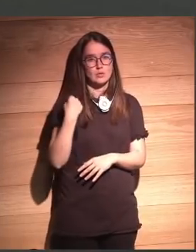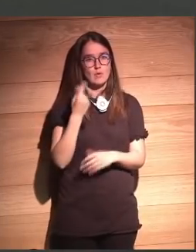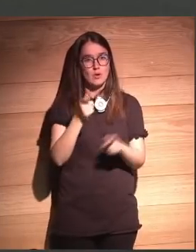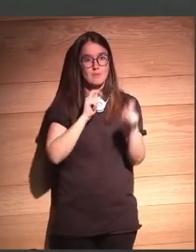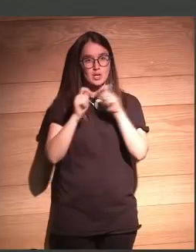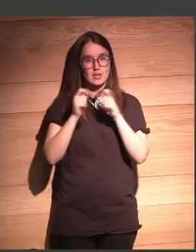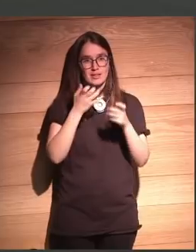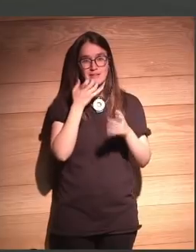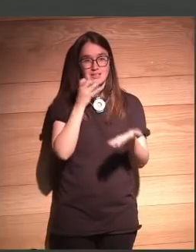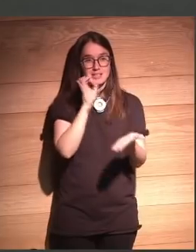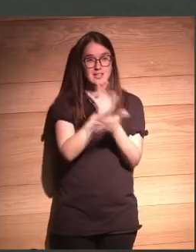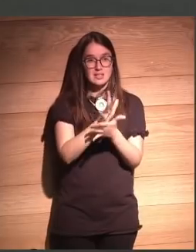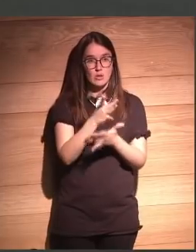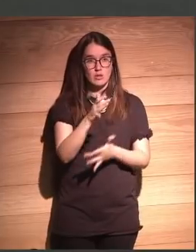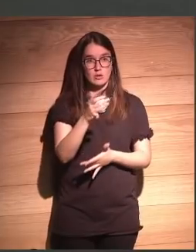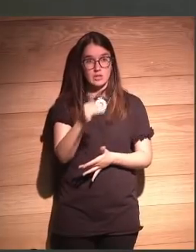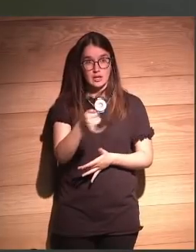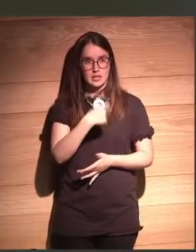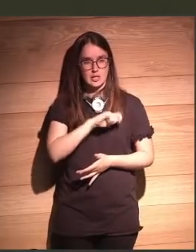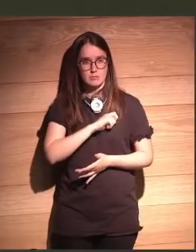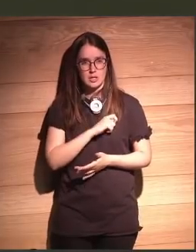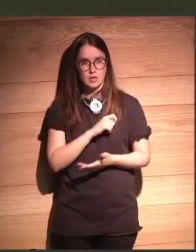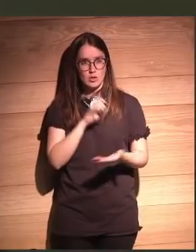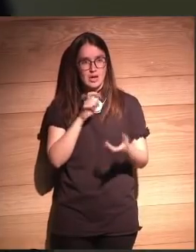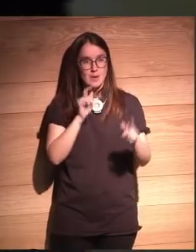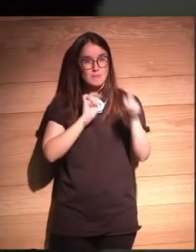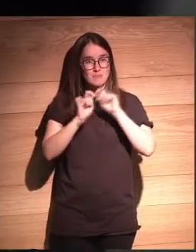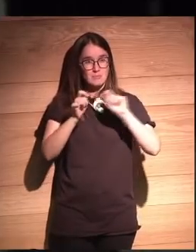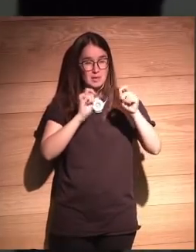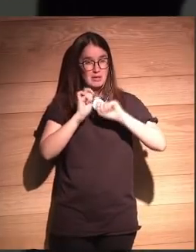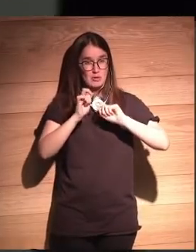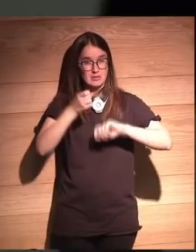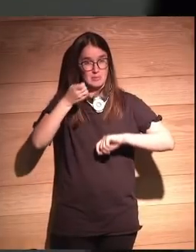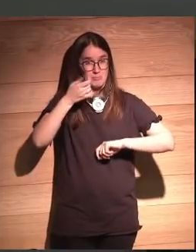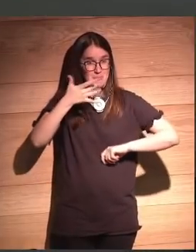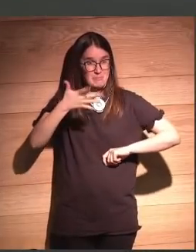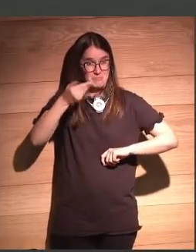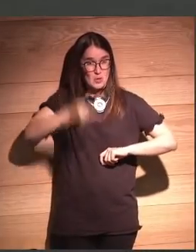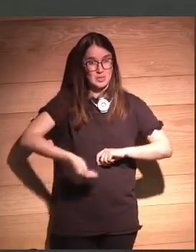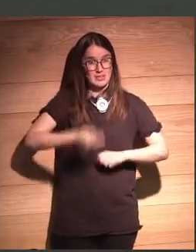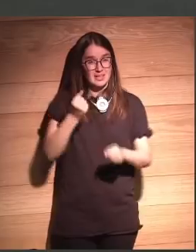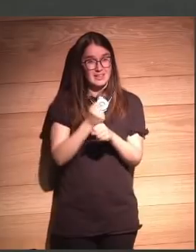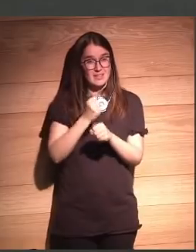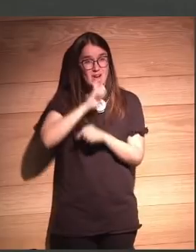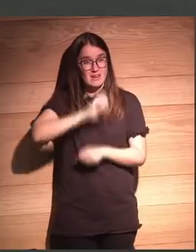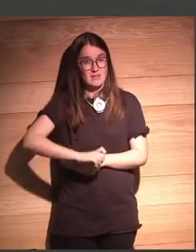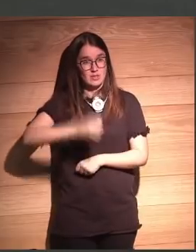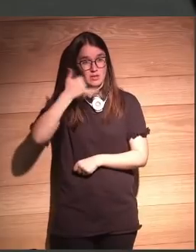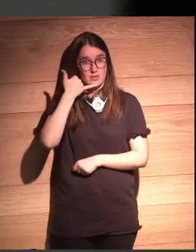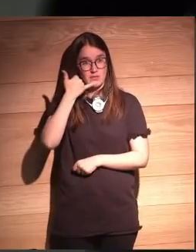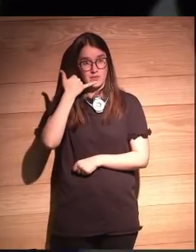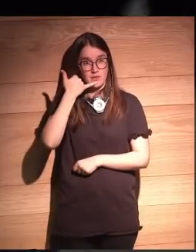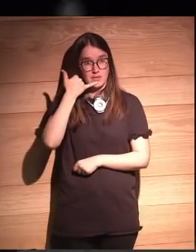una periodista que si había desahucios en España. Una periodista de primerísima línea, que trabaja en la Fundación